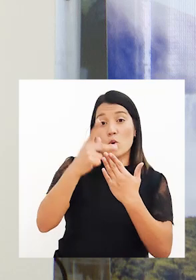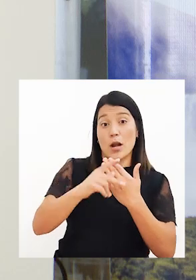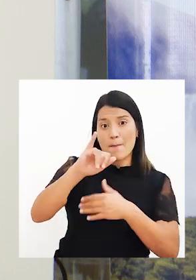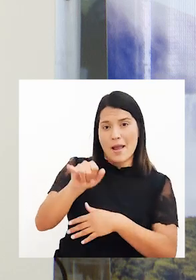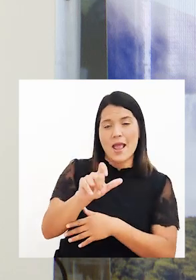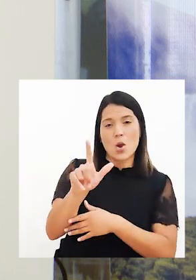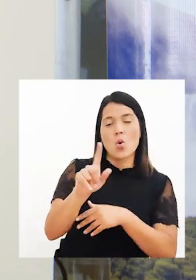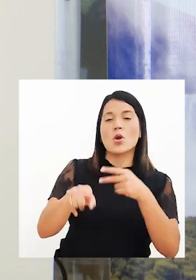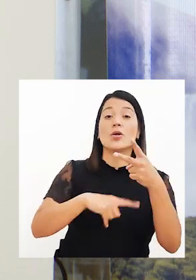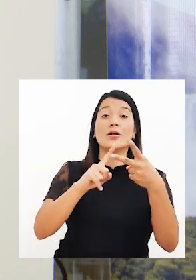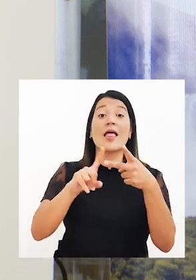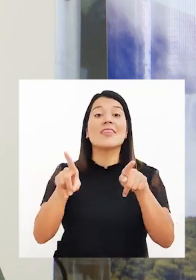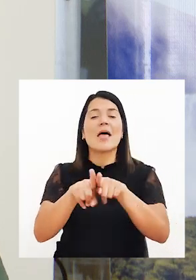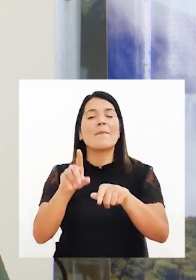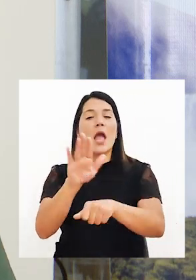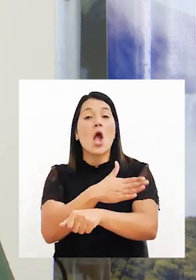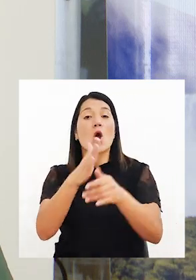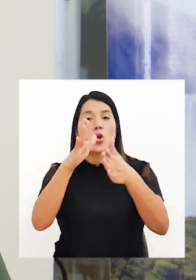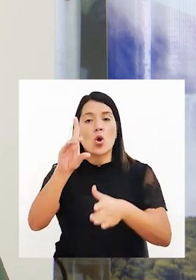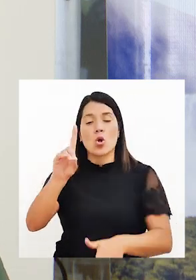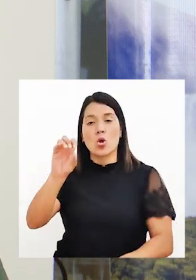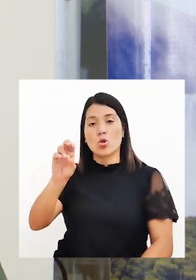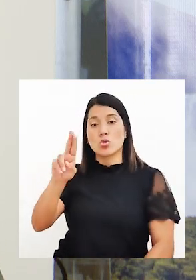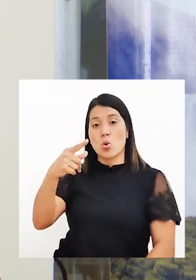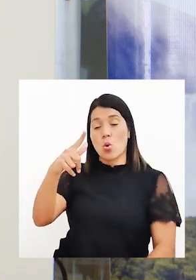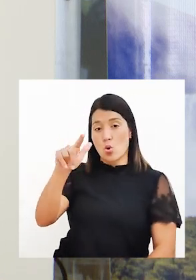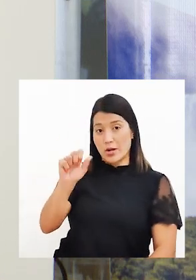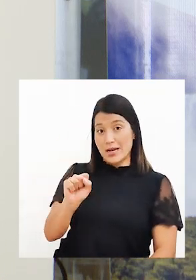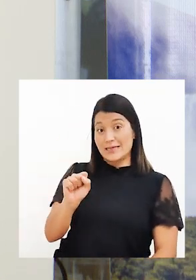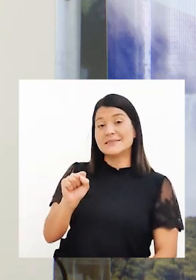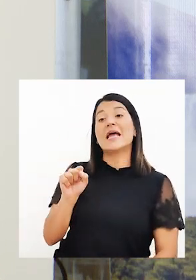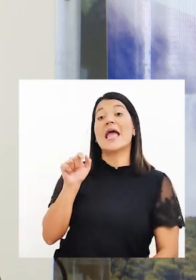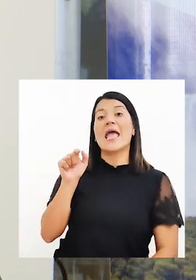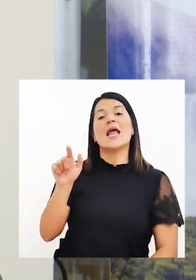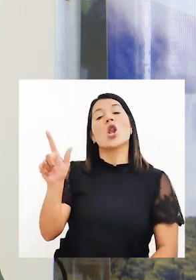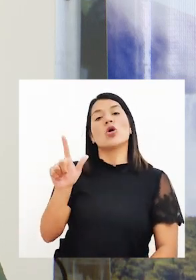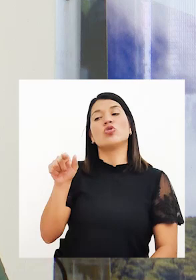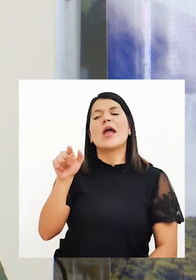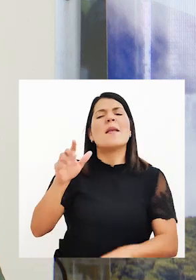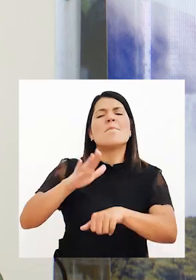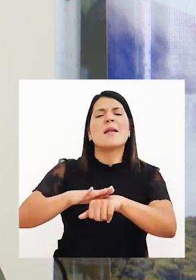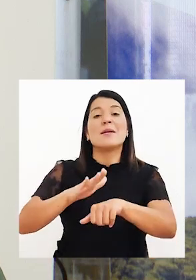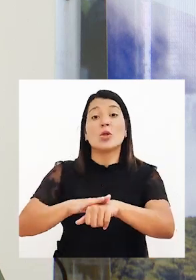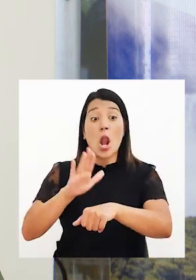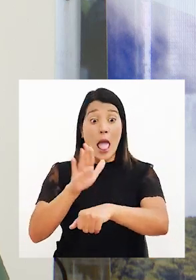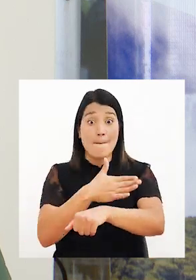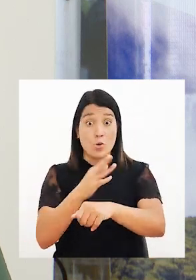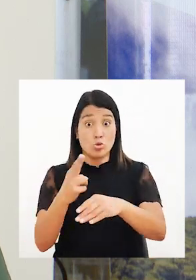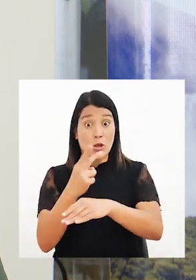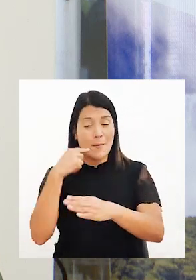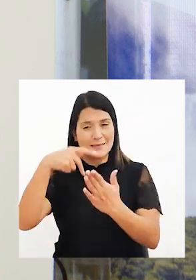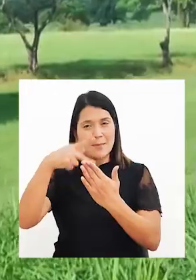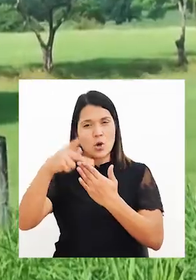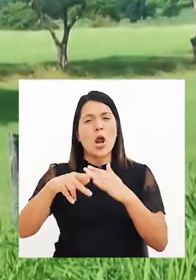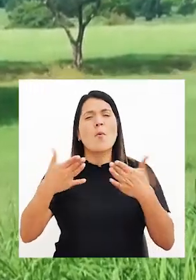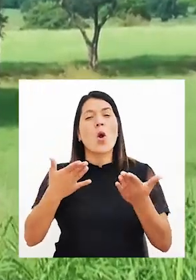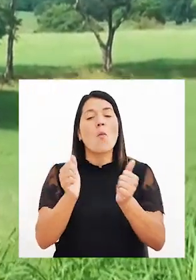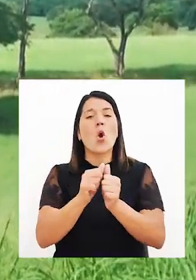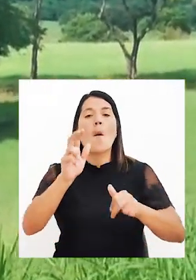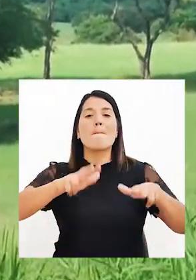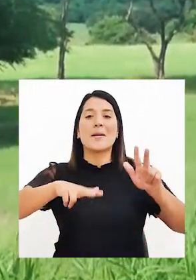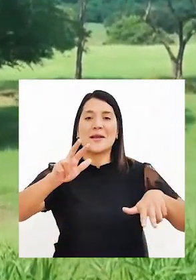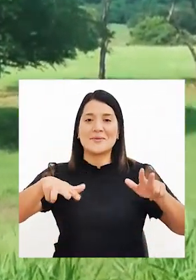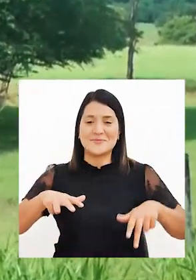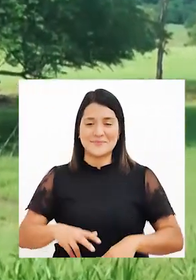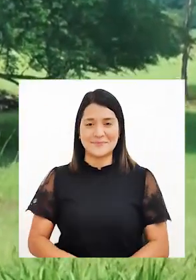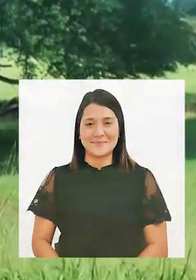músico Douglas Lawson, quien hizo realidad que el jingle de este programa fuera a través de la marimba.